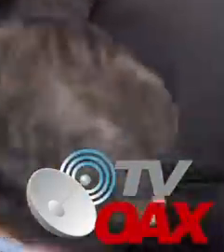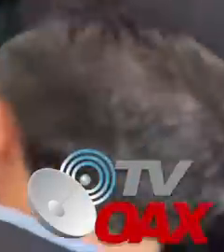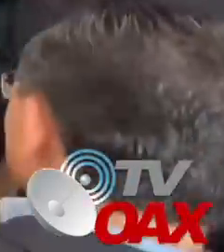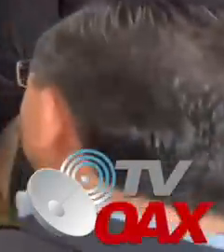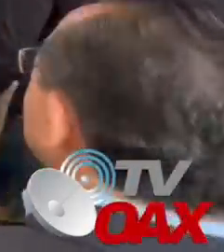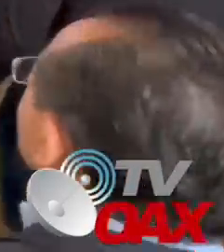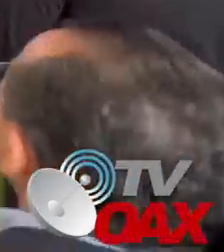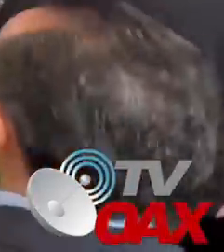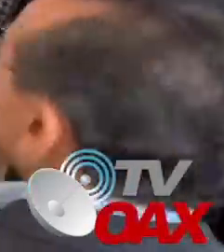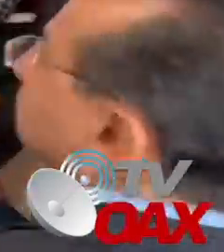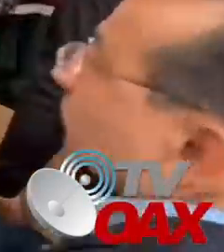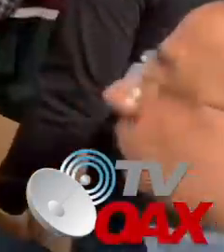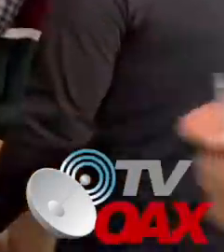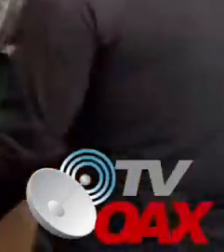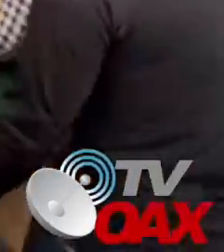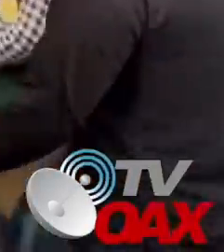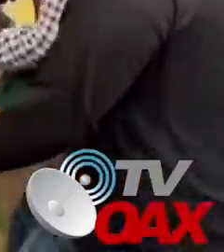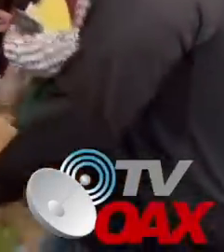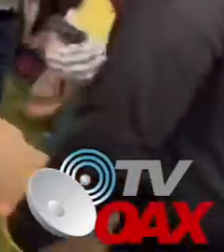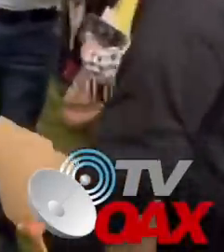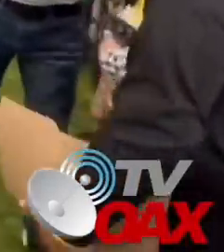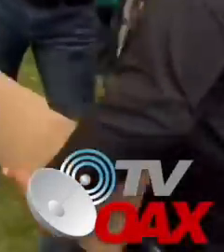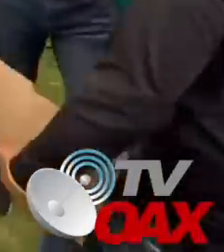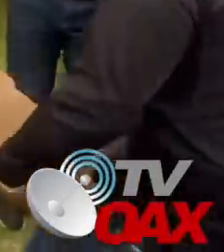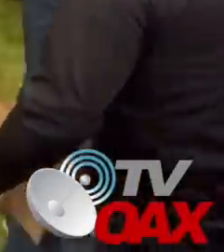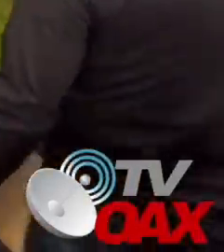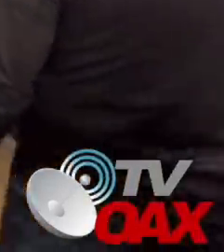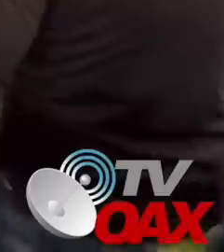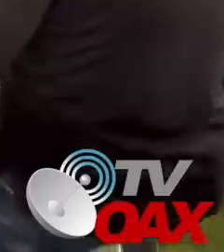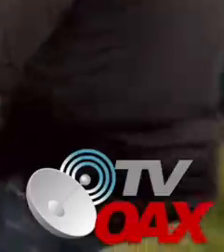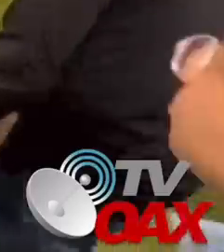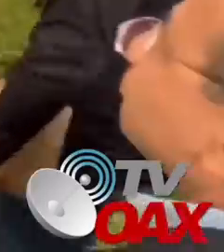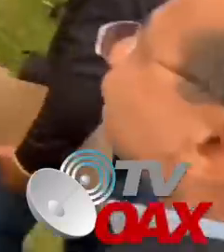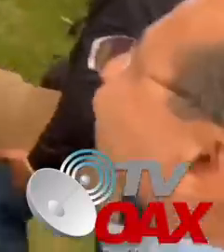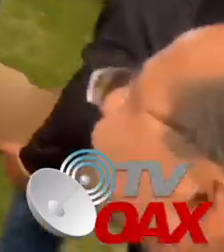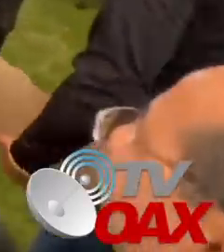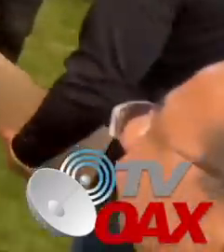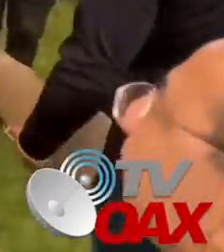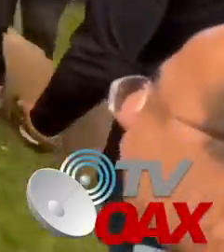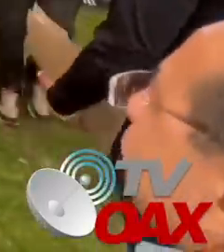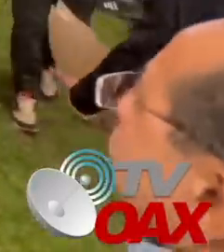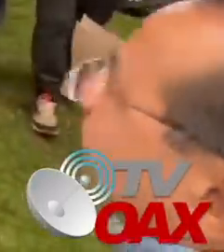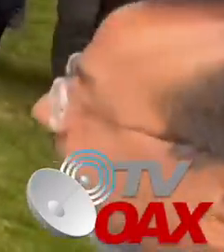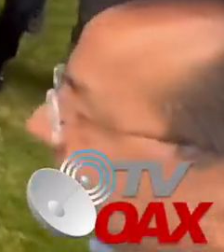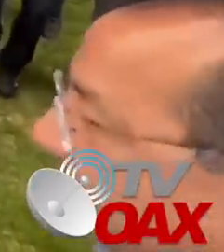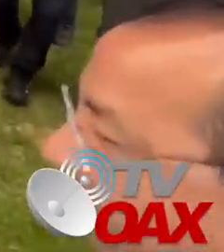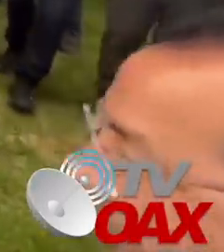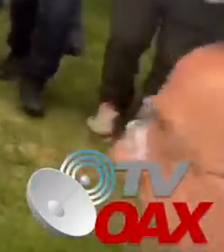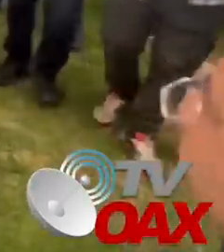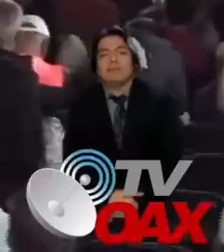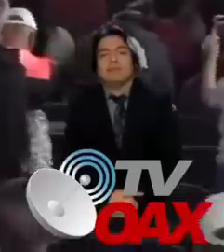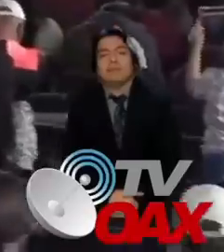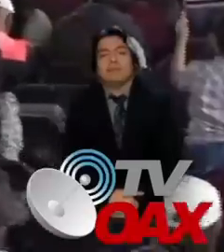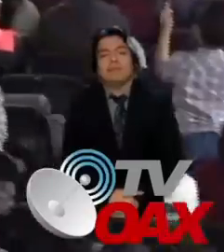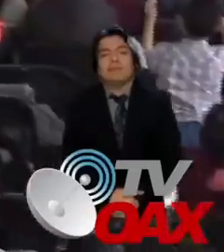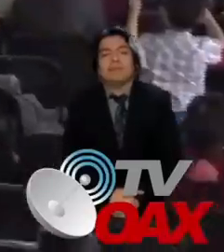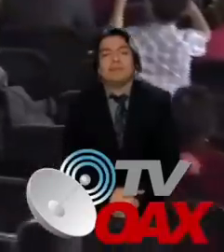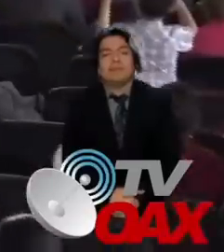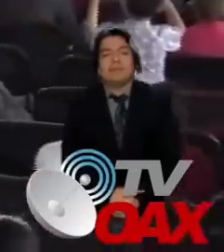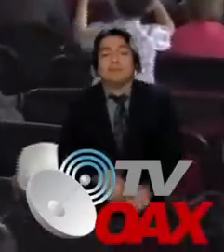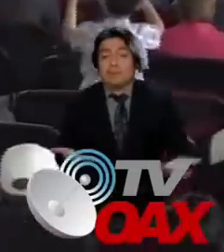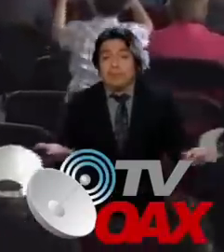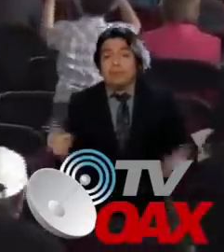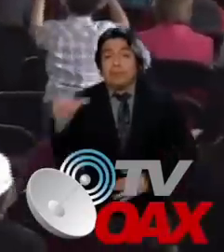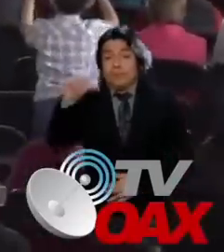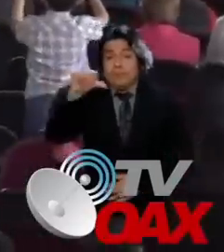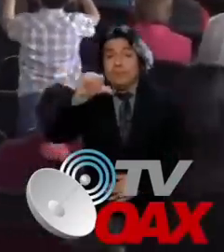México dio un mensaje muy claro y contundente en este gran evento. ¡Veamos! Hoy